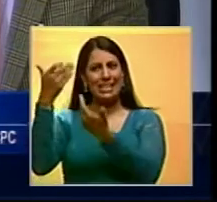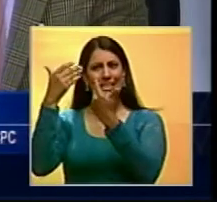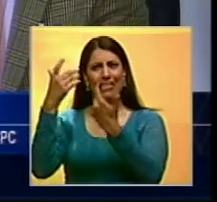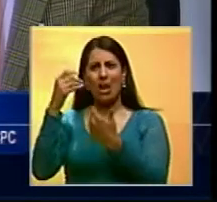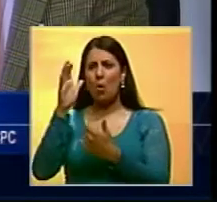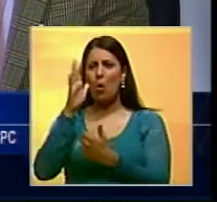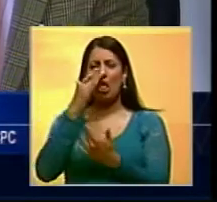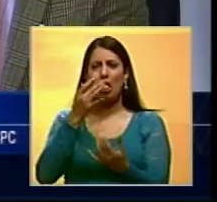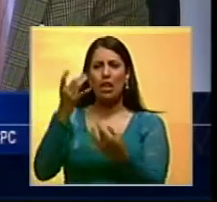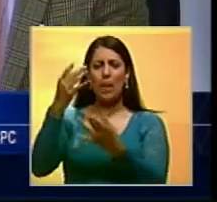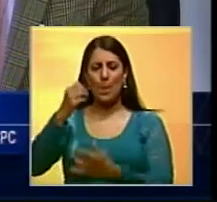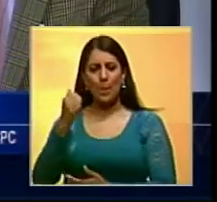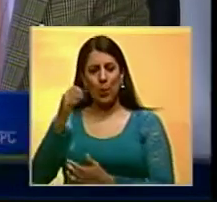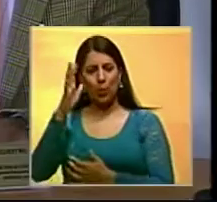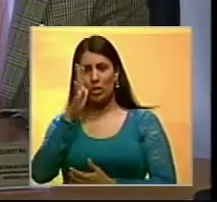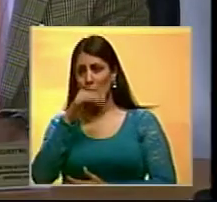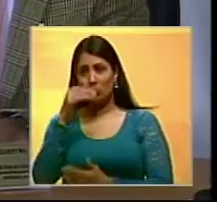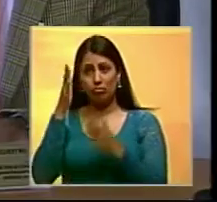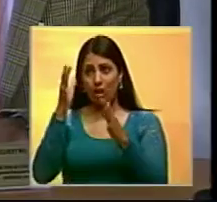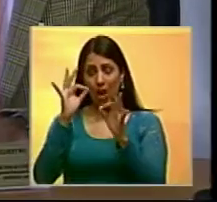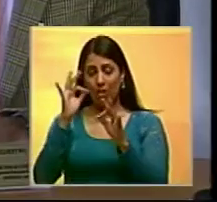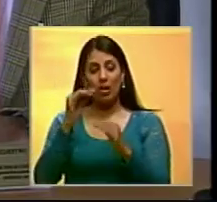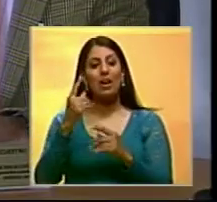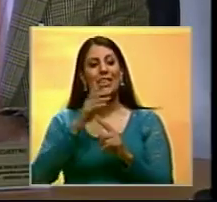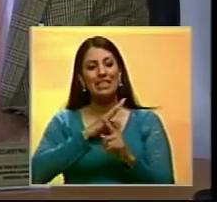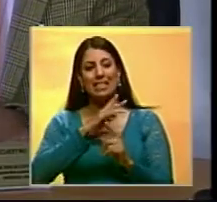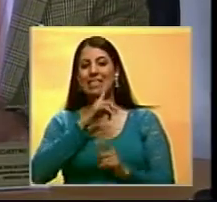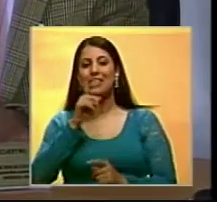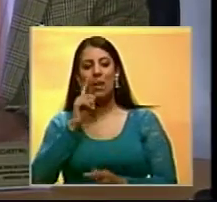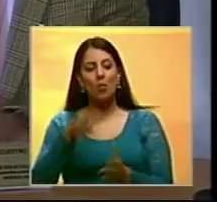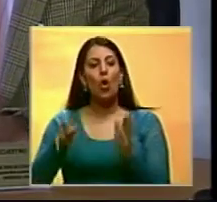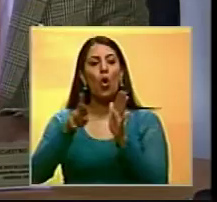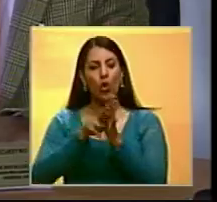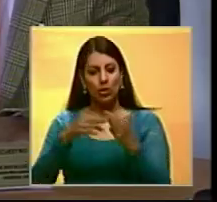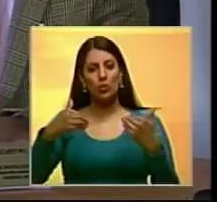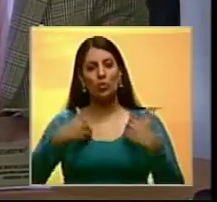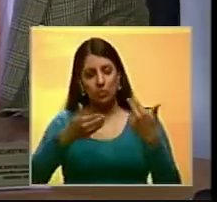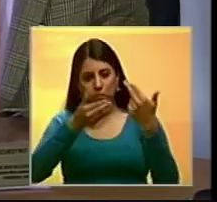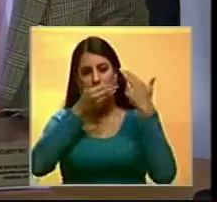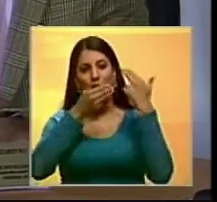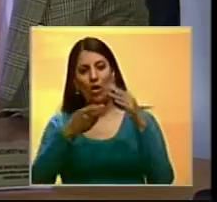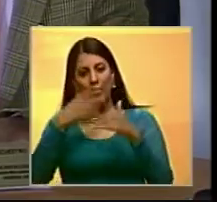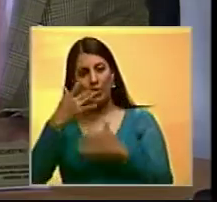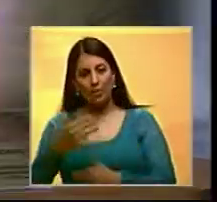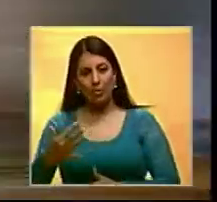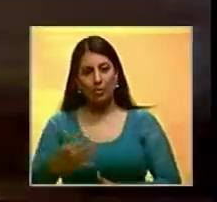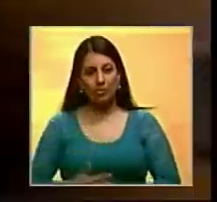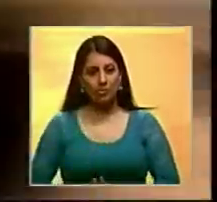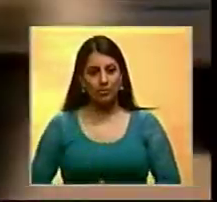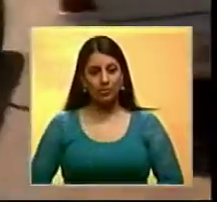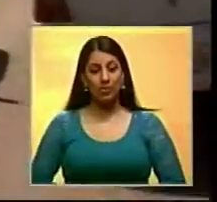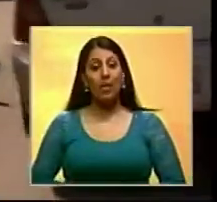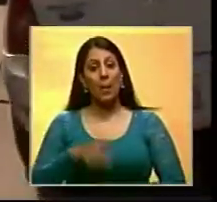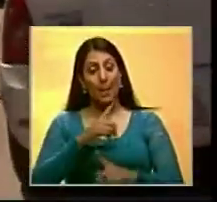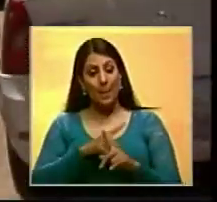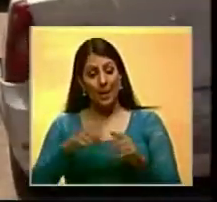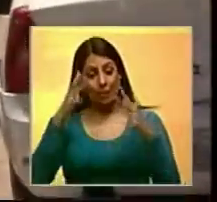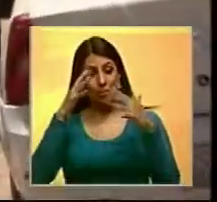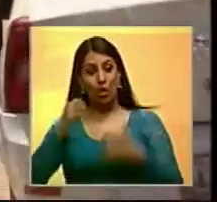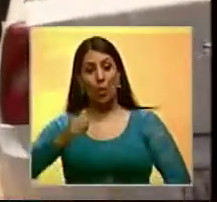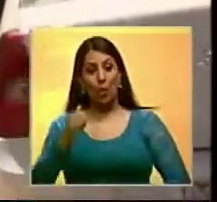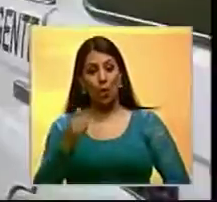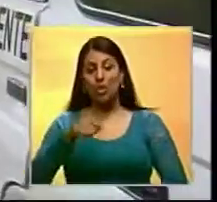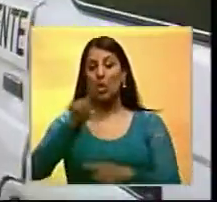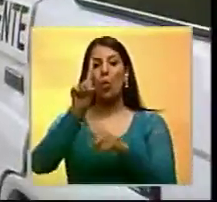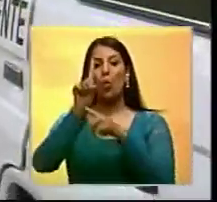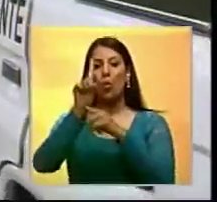asesoramiento de los hombres especializados en esa materia, terminan siendo nuevamente víctimas de ese grupo delictivo. Pero la articulación policial no es la